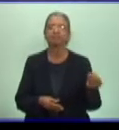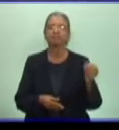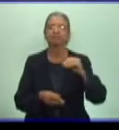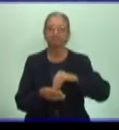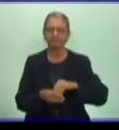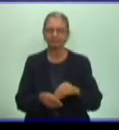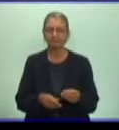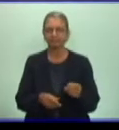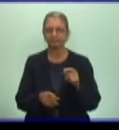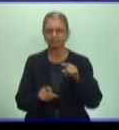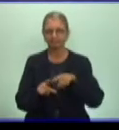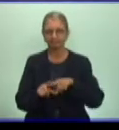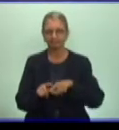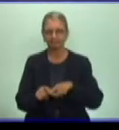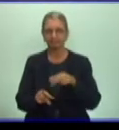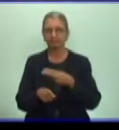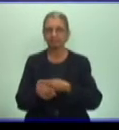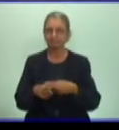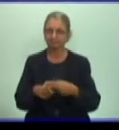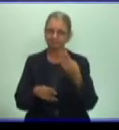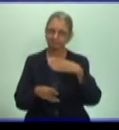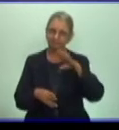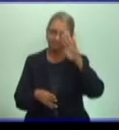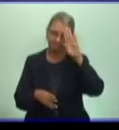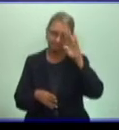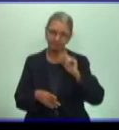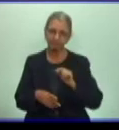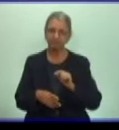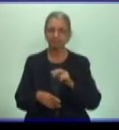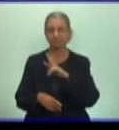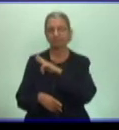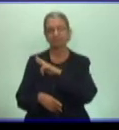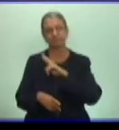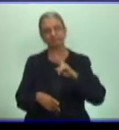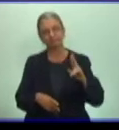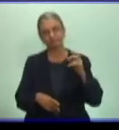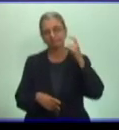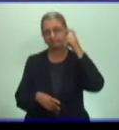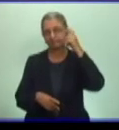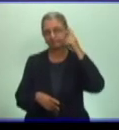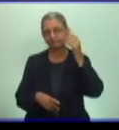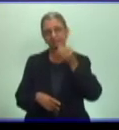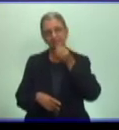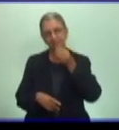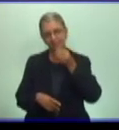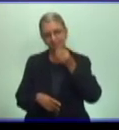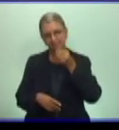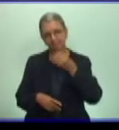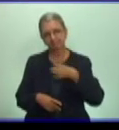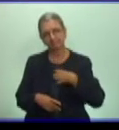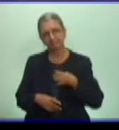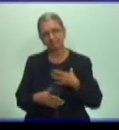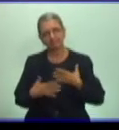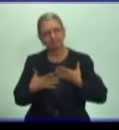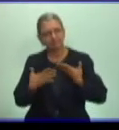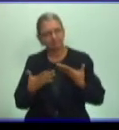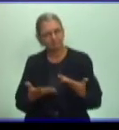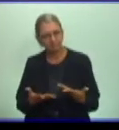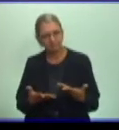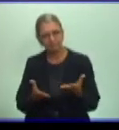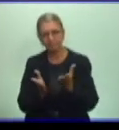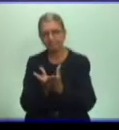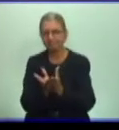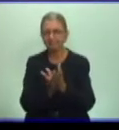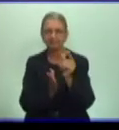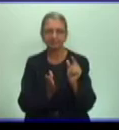contenido referido a la historia de Cuba. Y como revolucionaria creo que he podido tener la oportunidad de estudiar